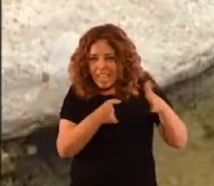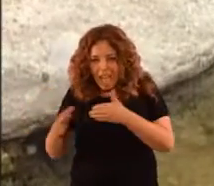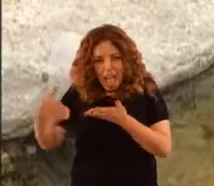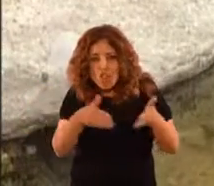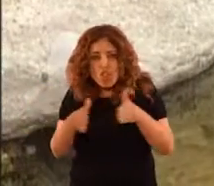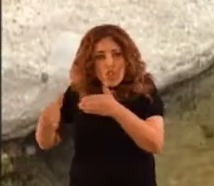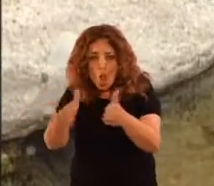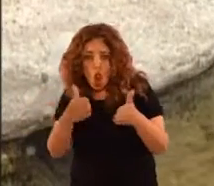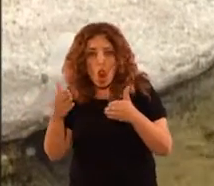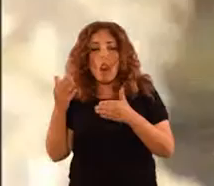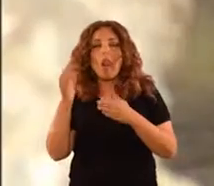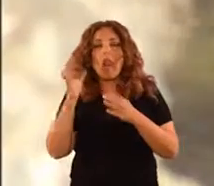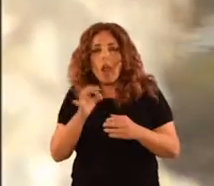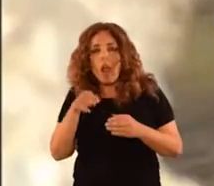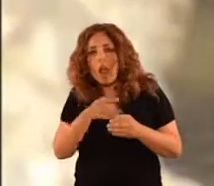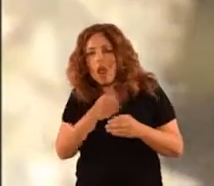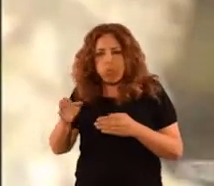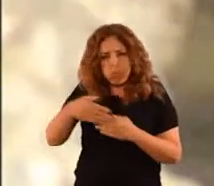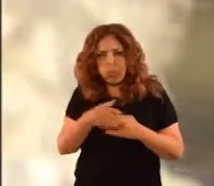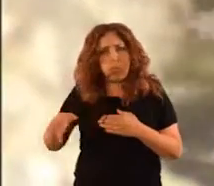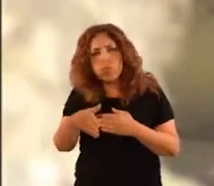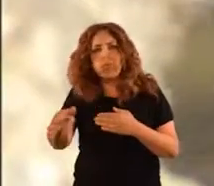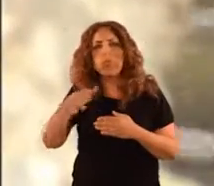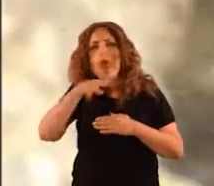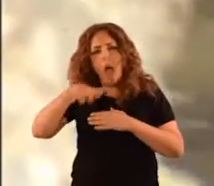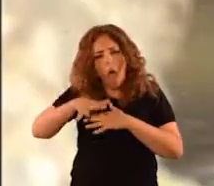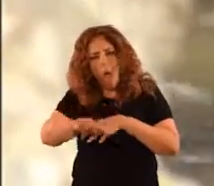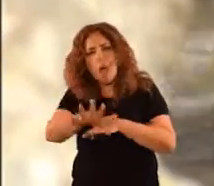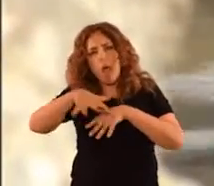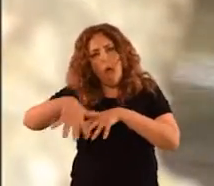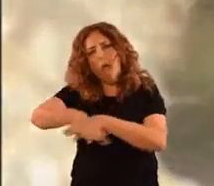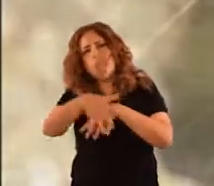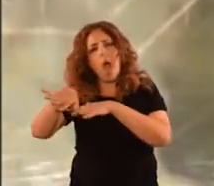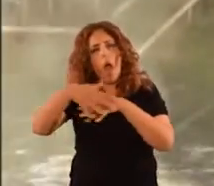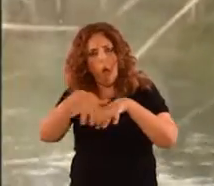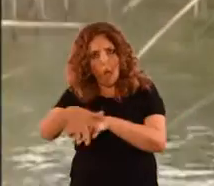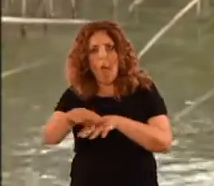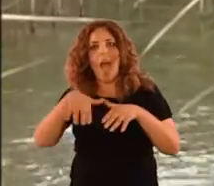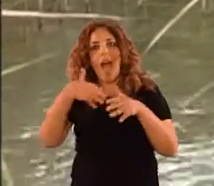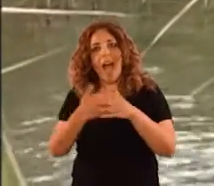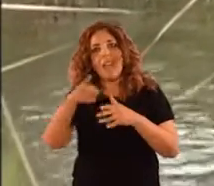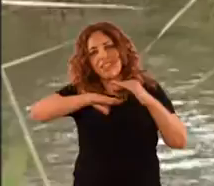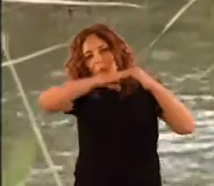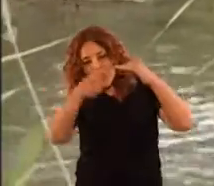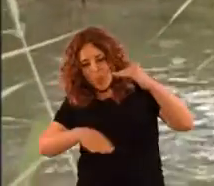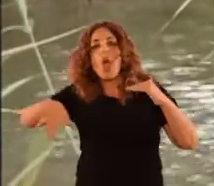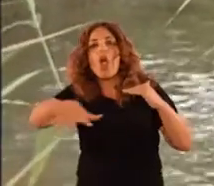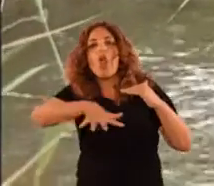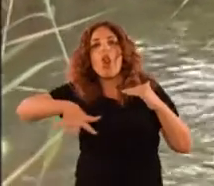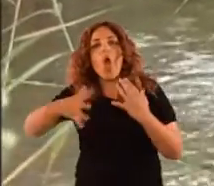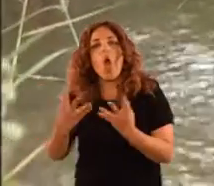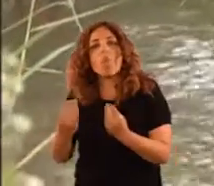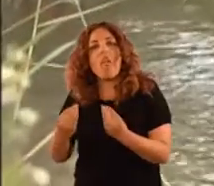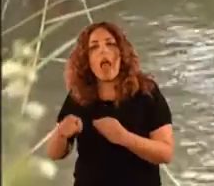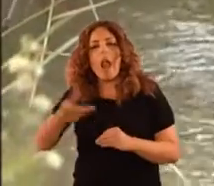En el cañón, entre el caos de bloques, se produce una descarga constante de agua que alimenta el valle y da